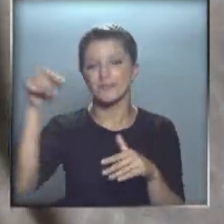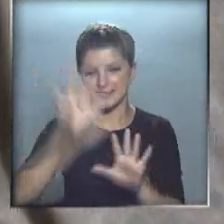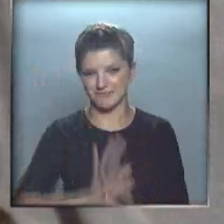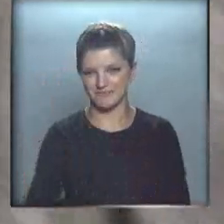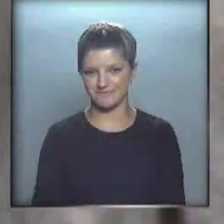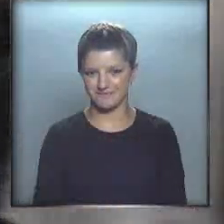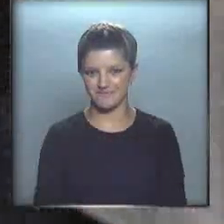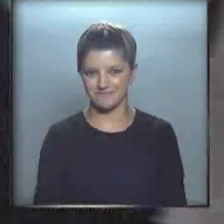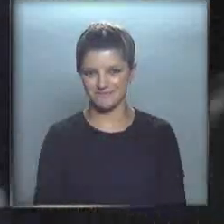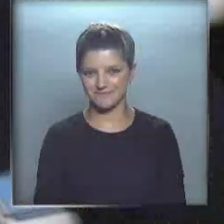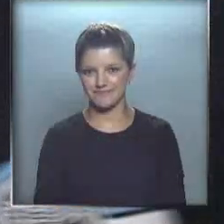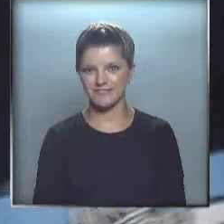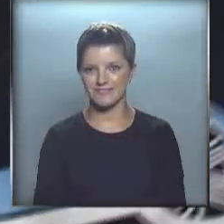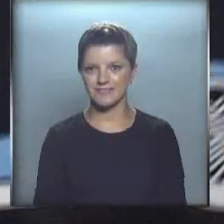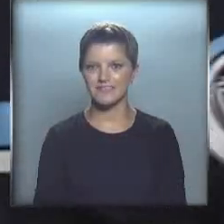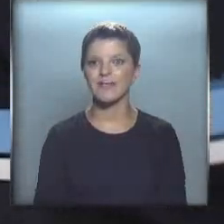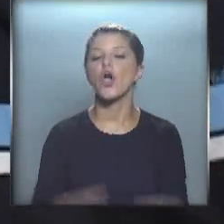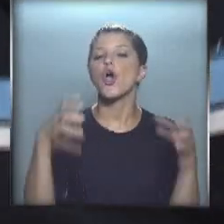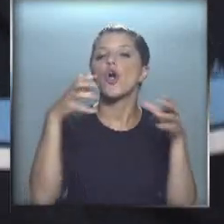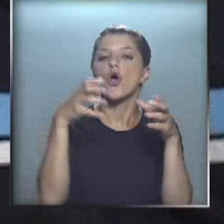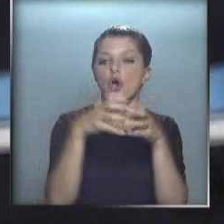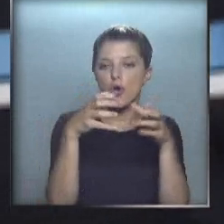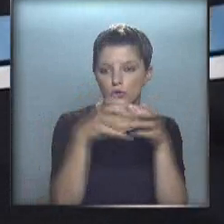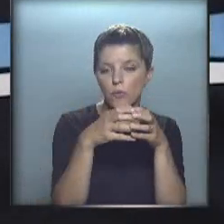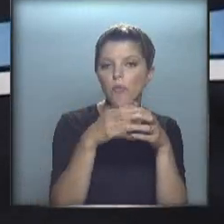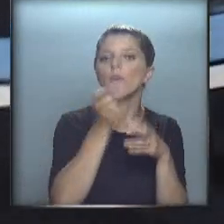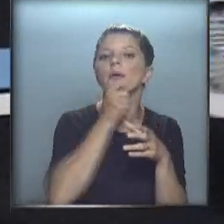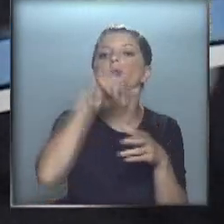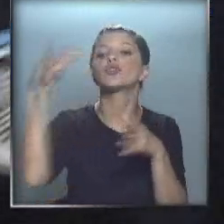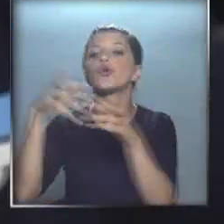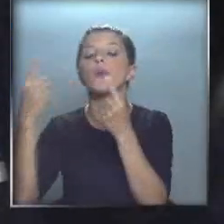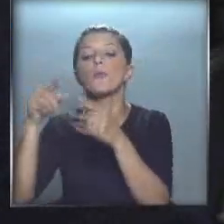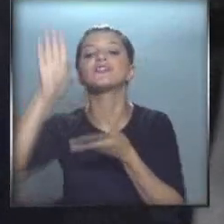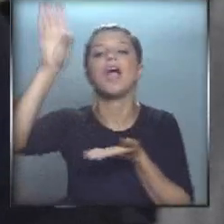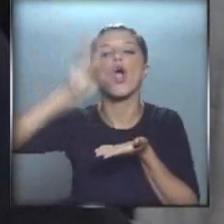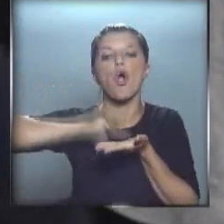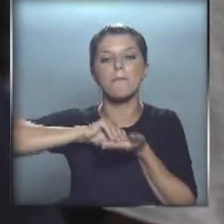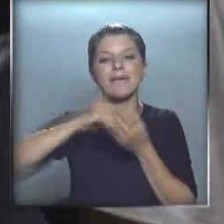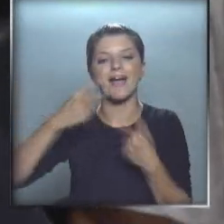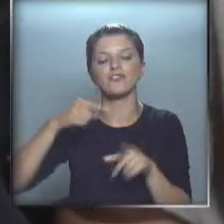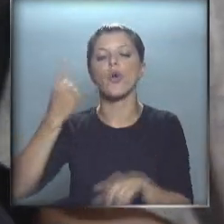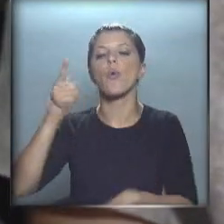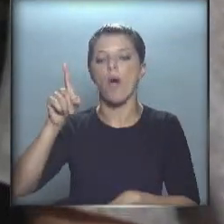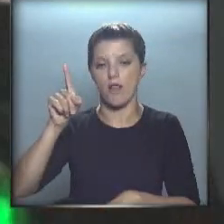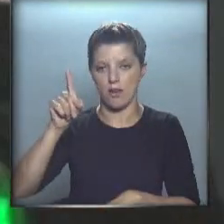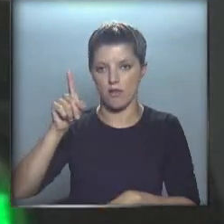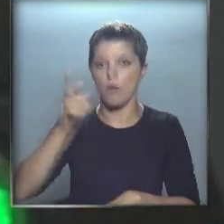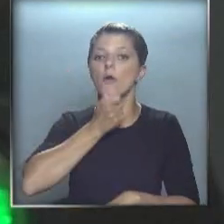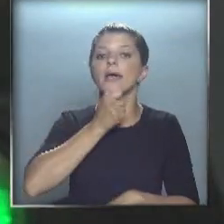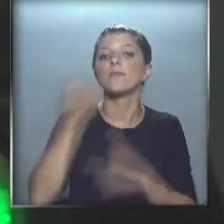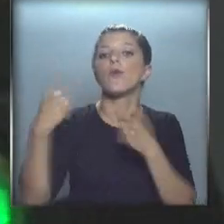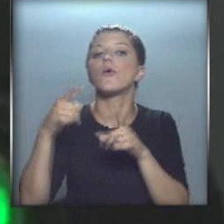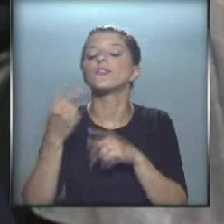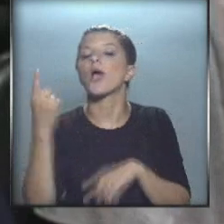quieras. ¿De qué bandas hacen cover? Le quería preguntar. ¿De qué bandas de rock o de qué tipo, qué música